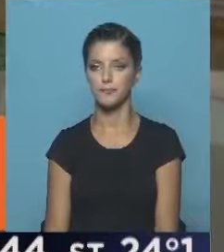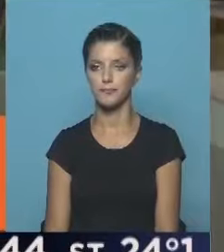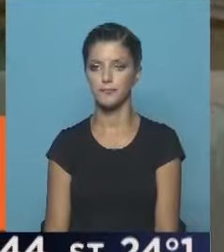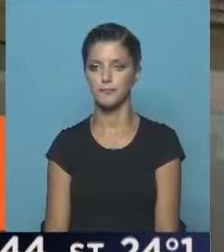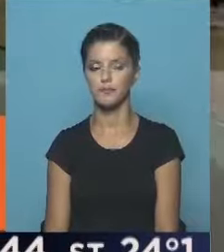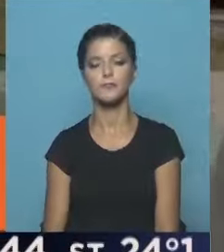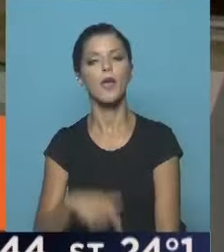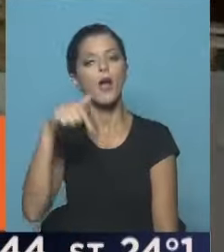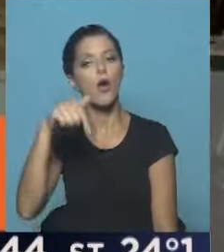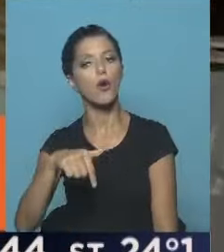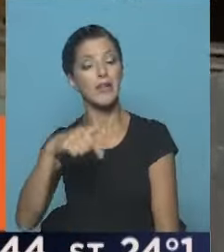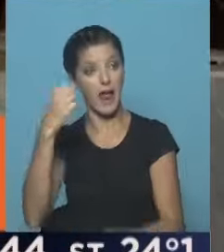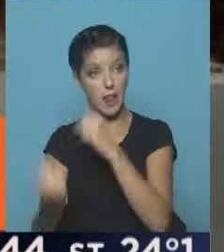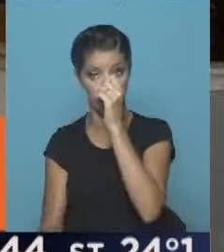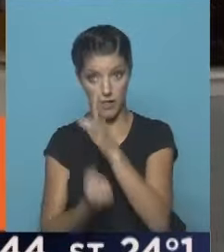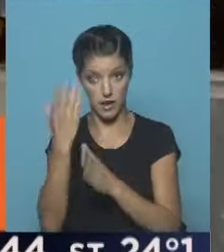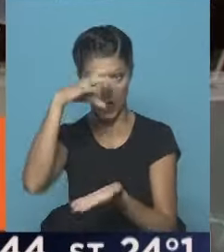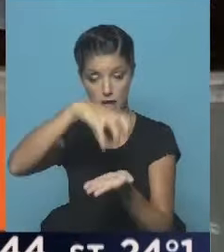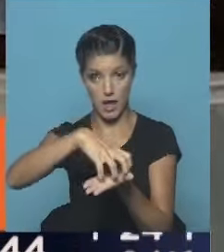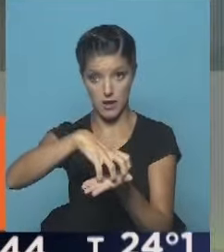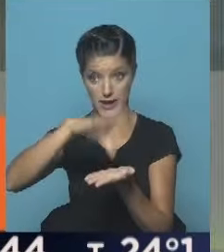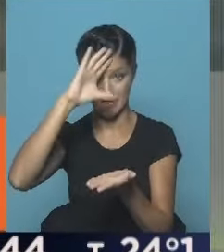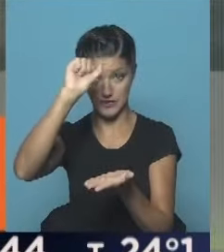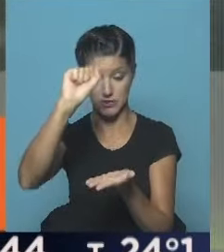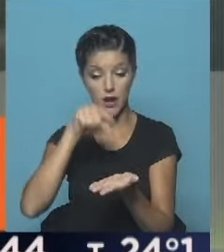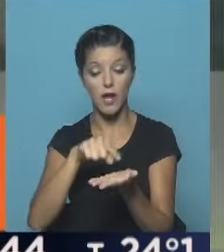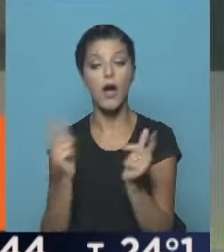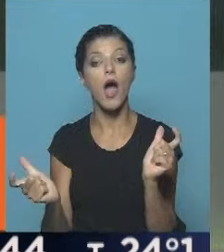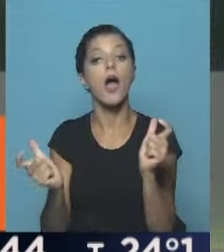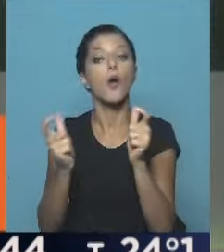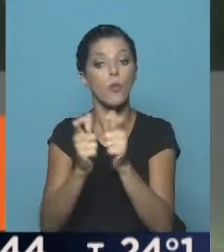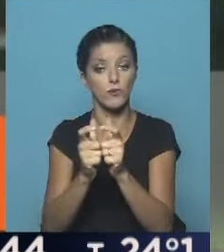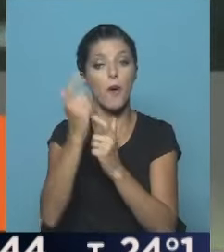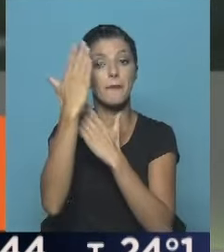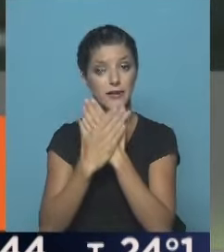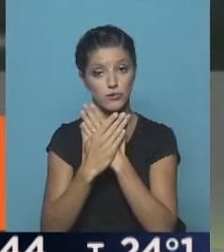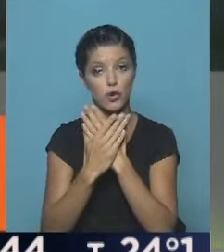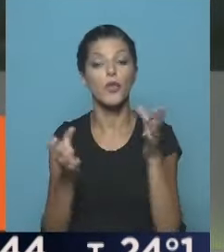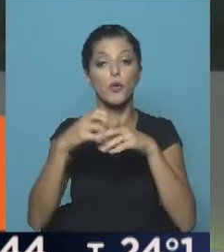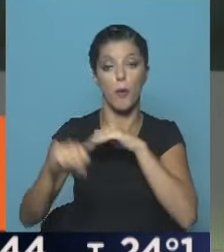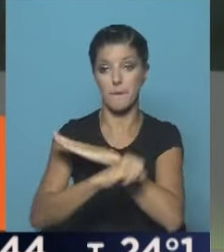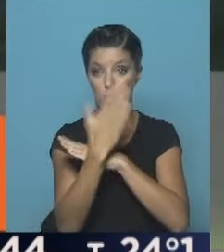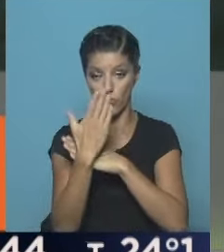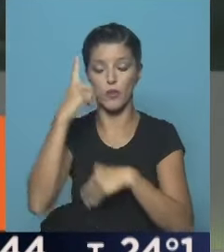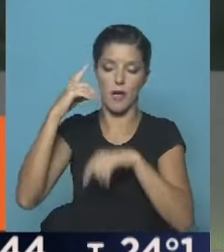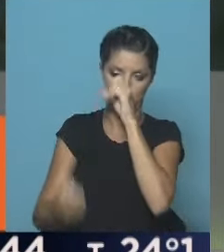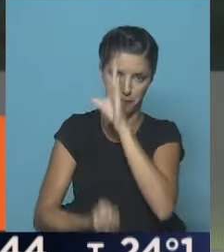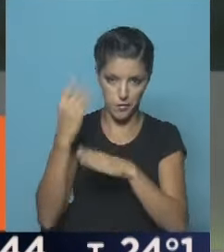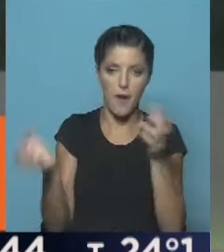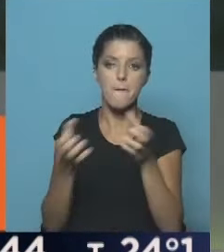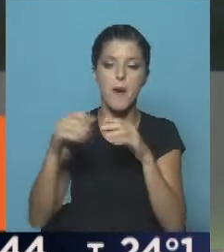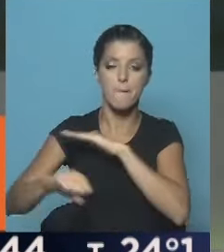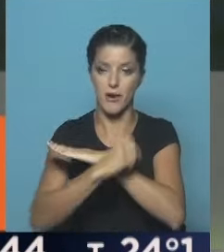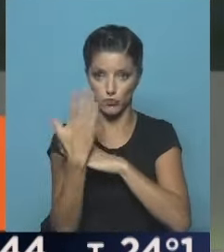Esta mañana tiene lugar en la Cancillería el encuentro de los ministros del Mercosur, fundadores del Mercosur. Venezuela